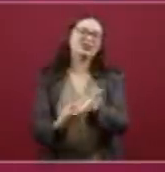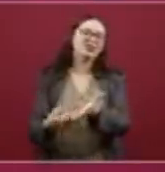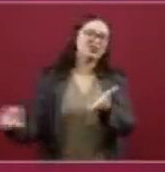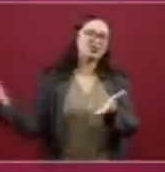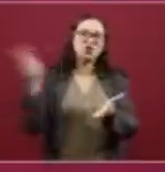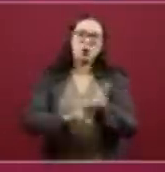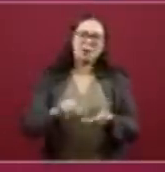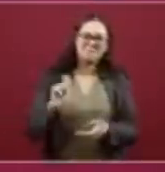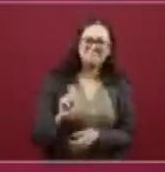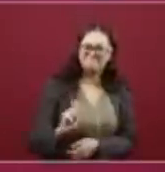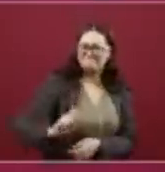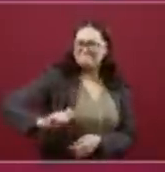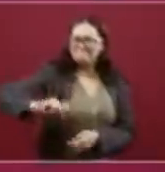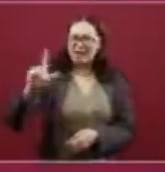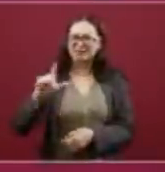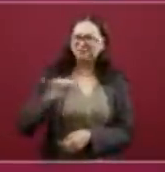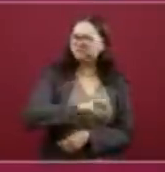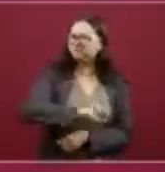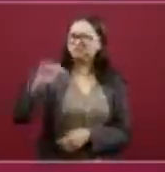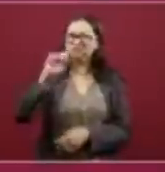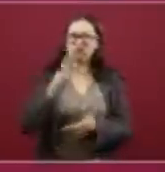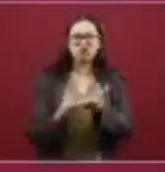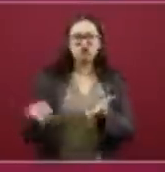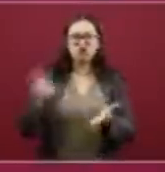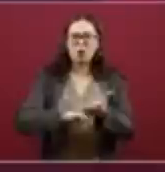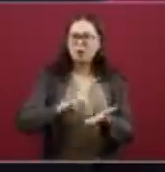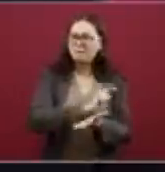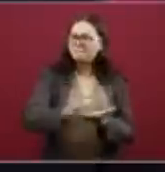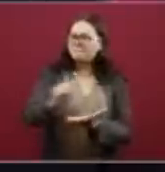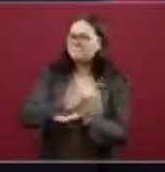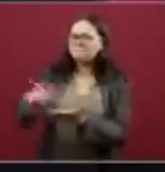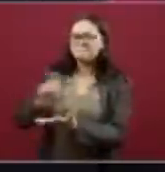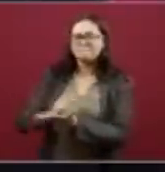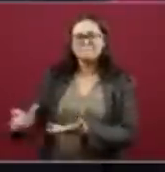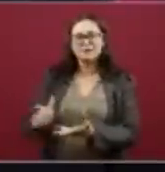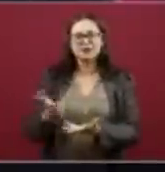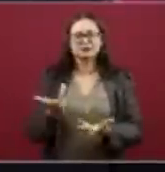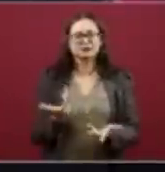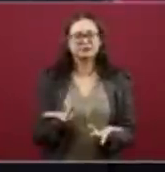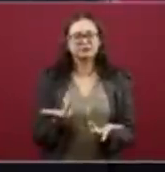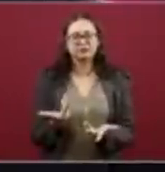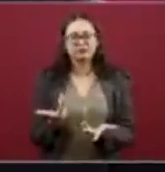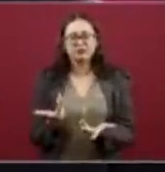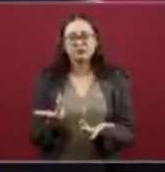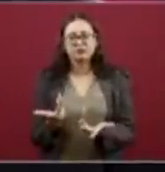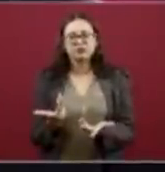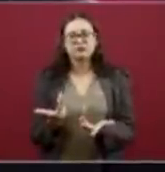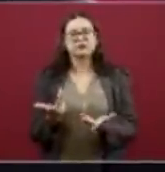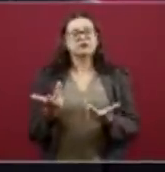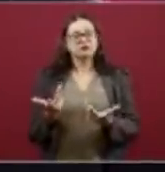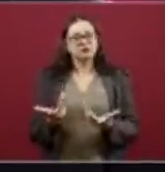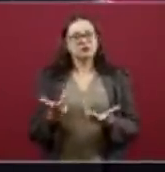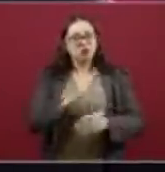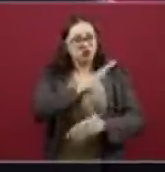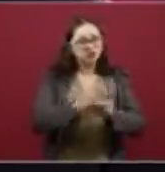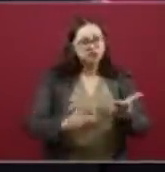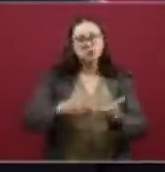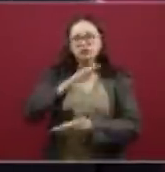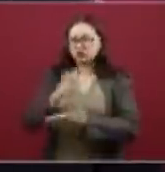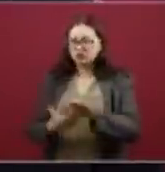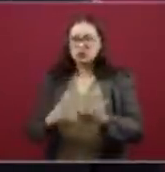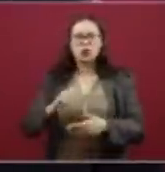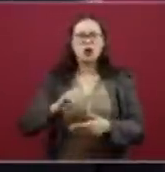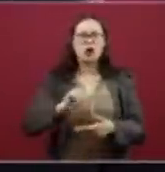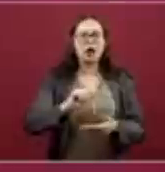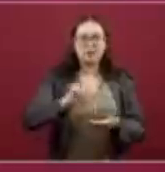el aumento del salario, y en los contratos que están haciendo también hay aumentos